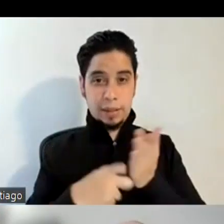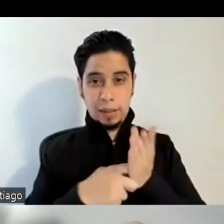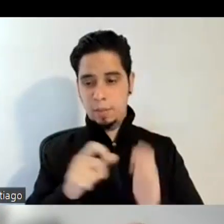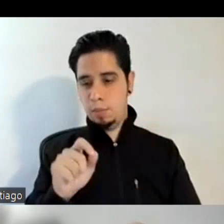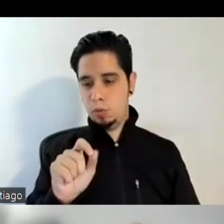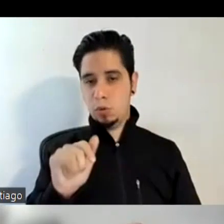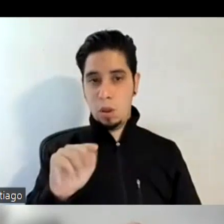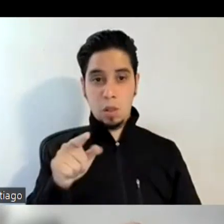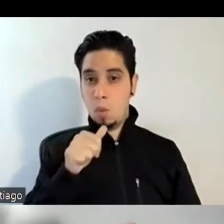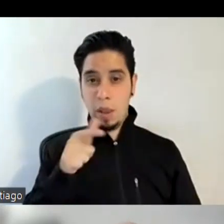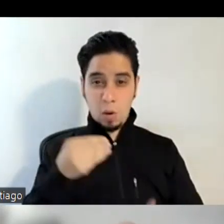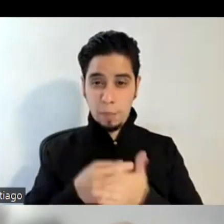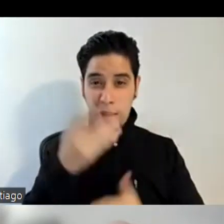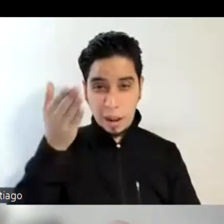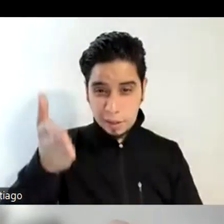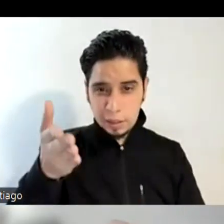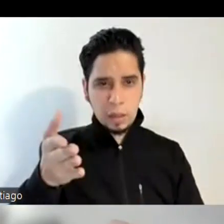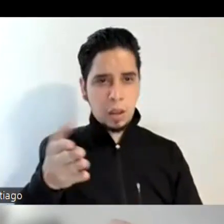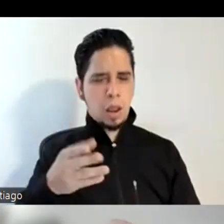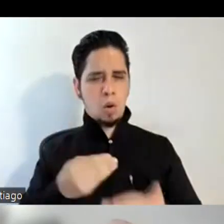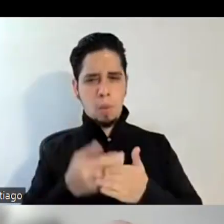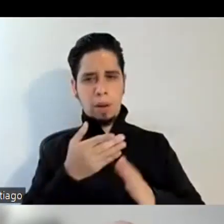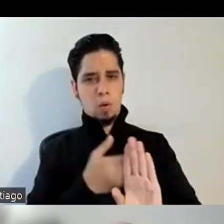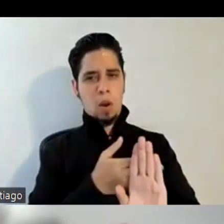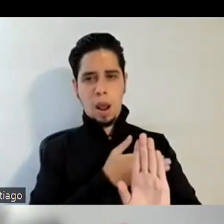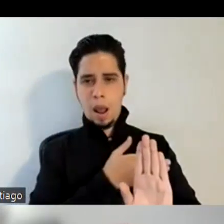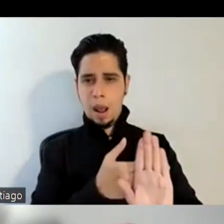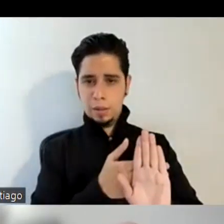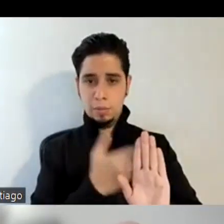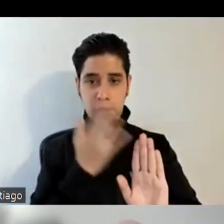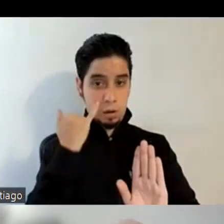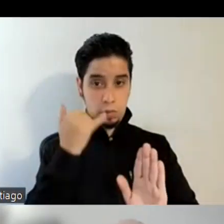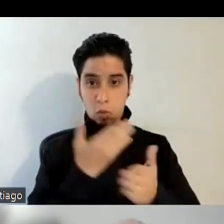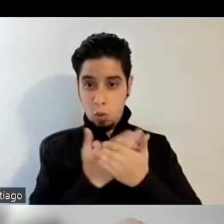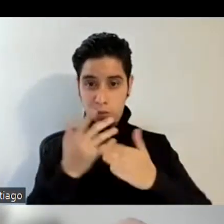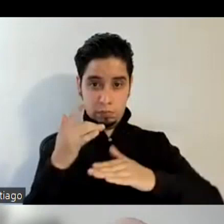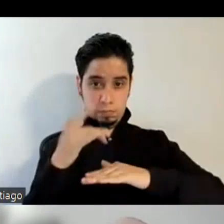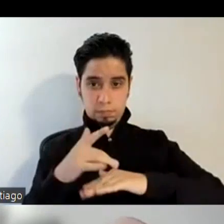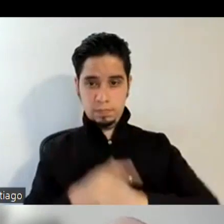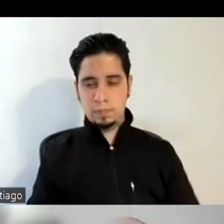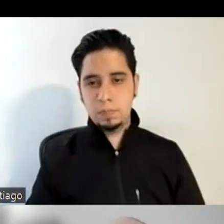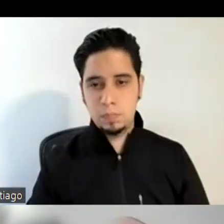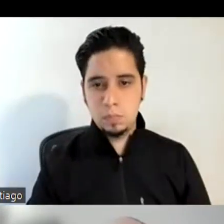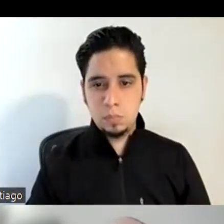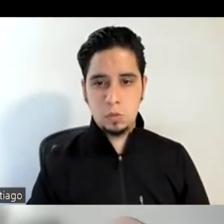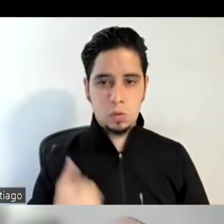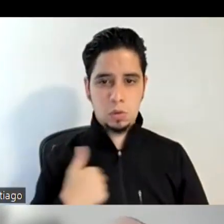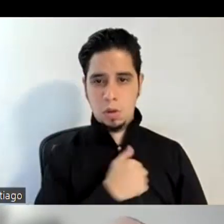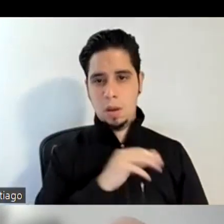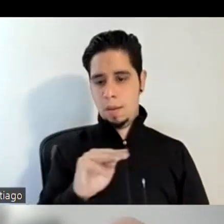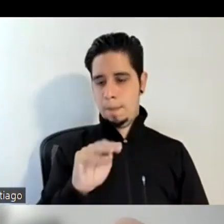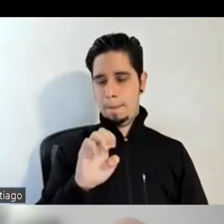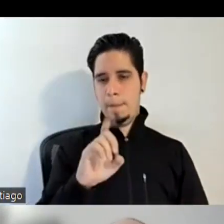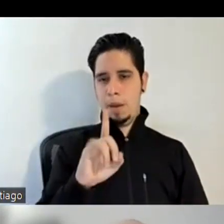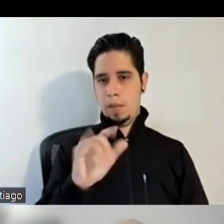voy a comprarla. No, hágalo antes, porque no, si llega allí no hay espacio. ¿Ah? Nosotros hicimos Medea en 2005 en el Morro,